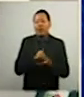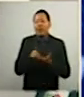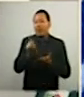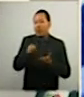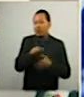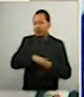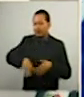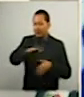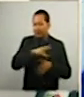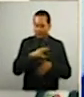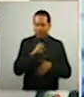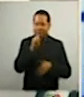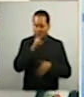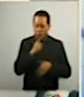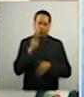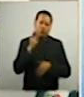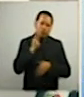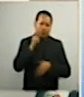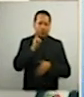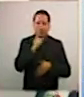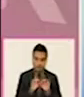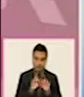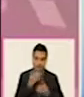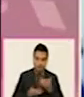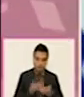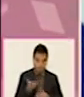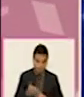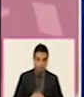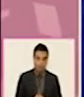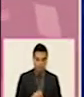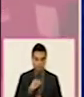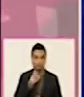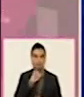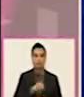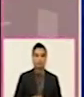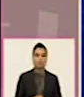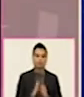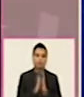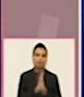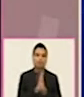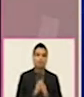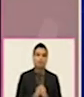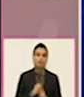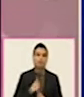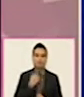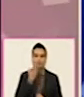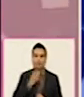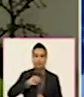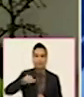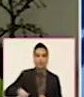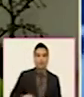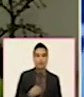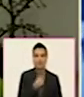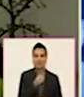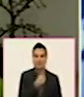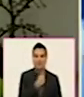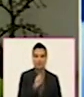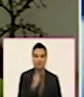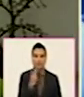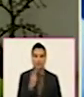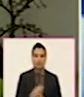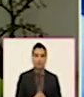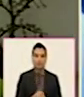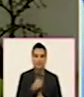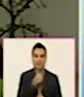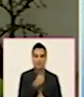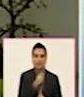de buscar cómo establecer reglas ante omisiones de los legisladores. Y cuando empezamos con esta disputa, me parece, sí, que